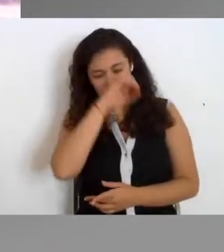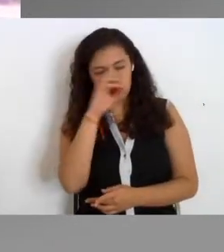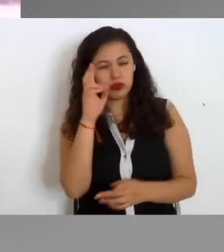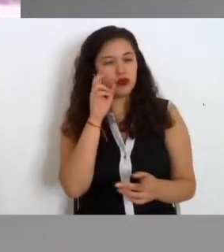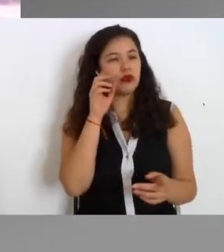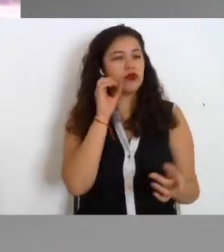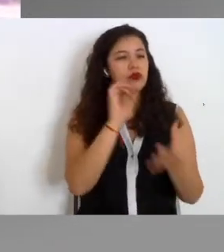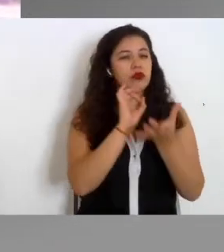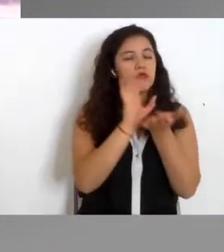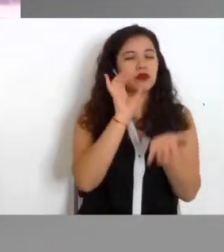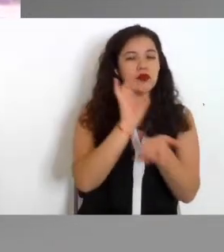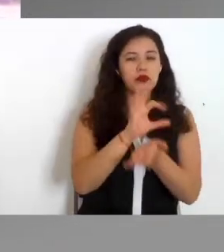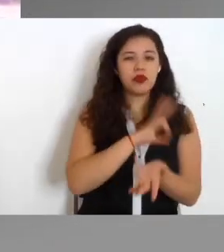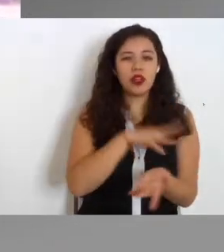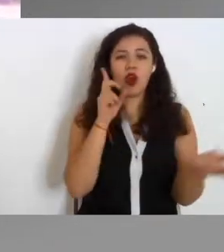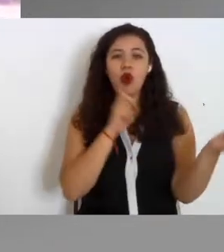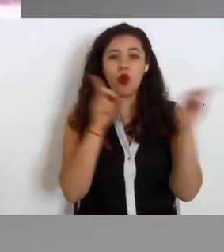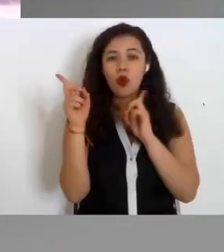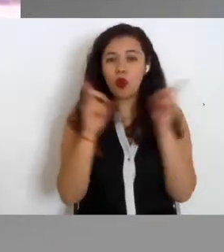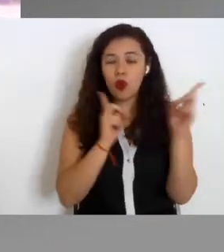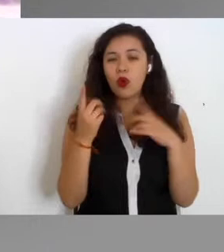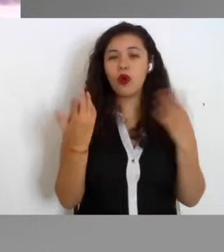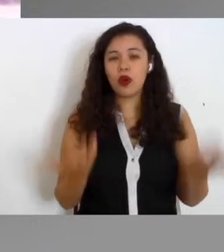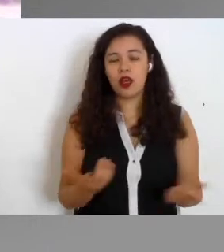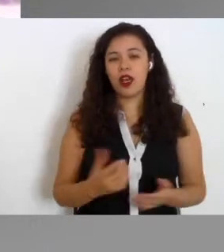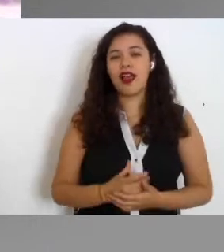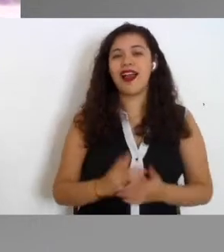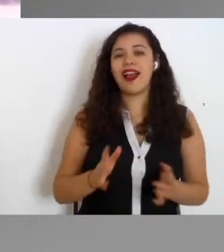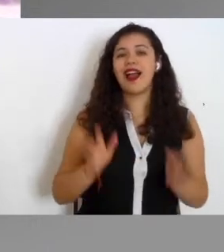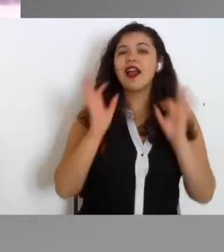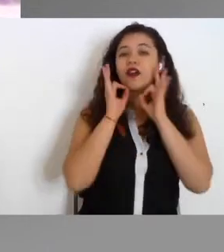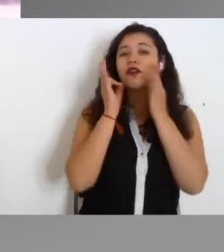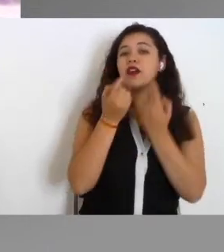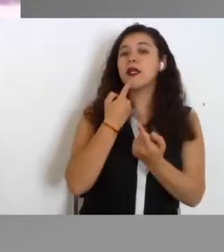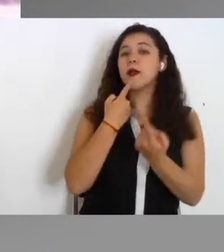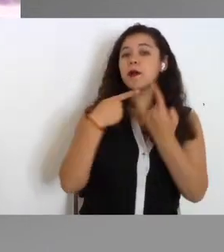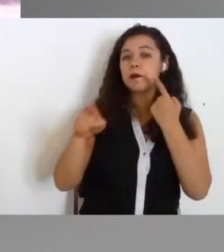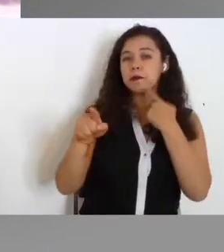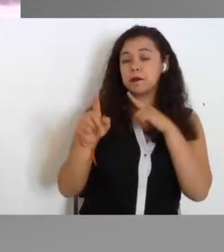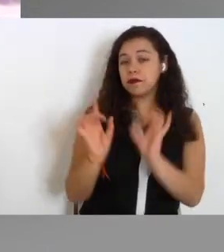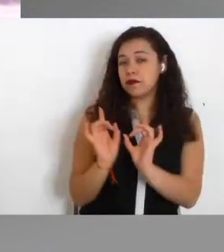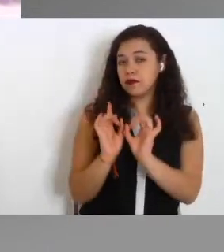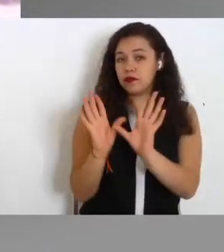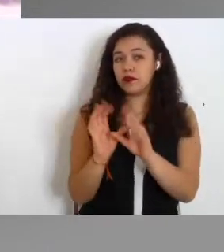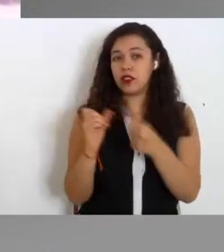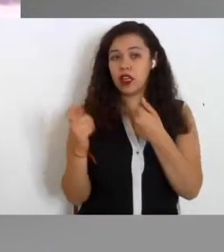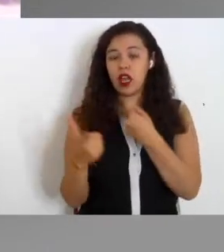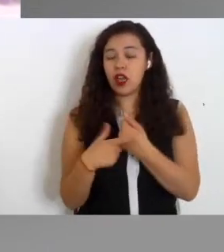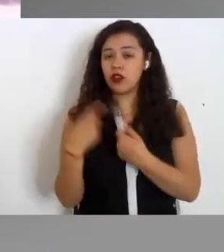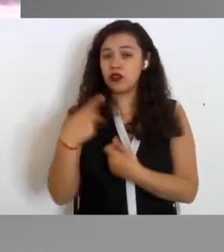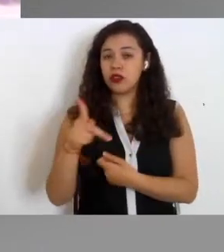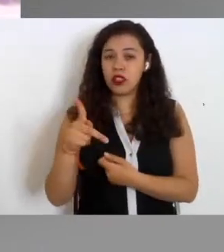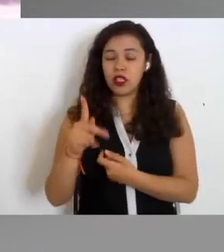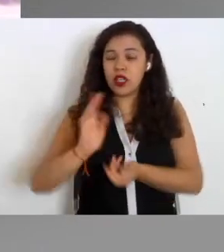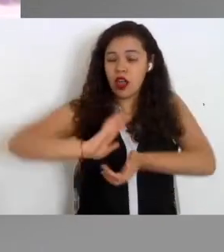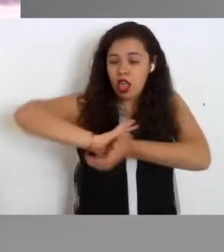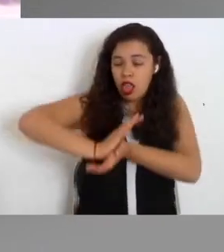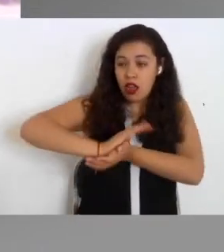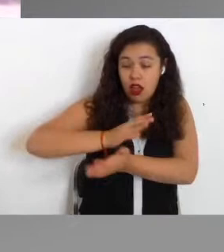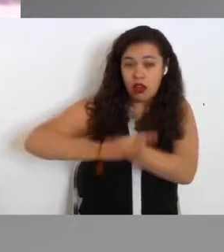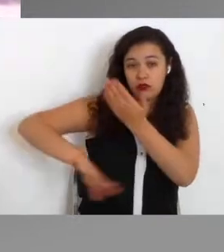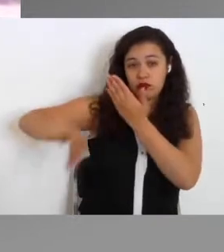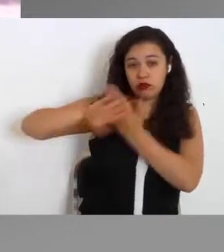sus dudas. Además, existe un muro de quejas en caso de que hayan sido víctimas de algún acto de discriminación o